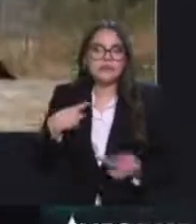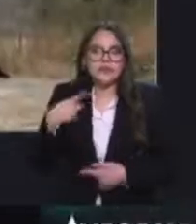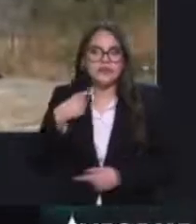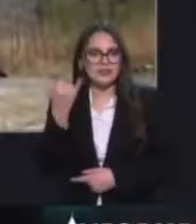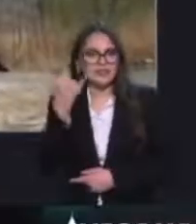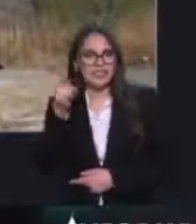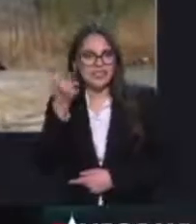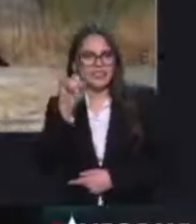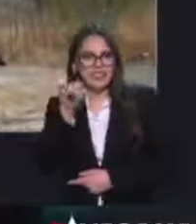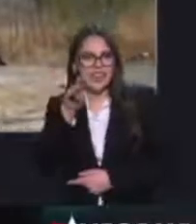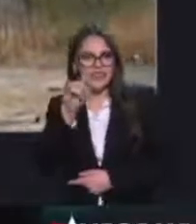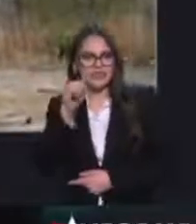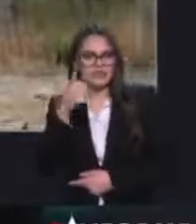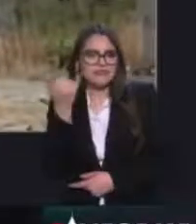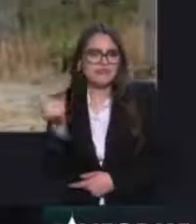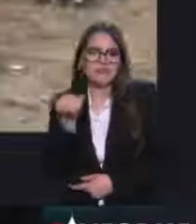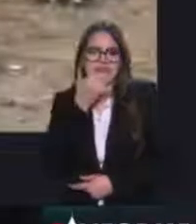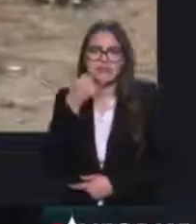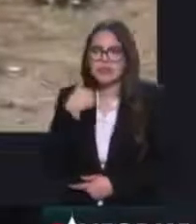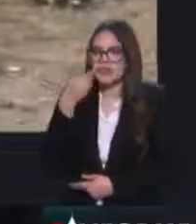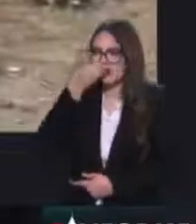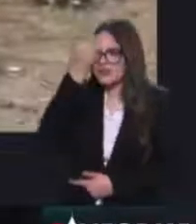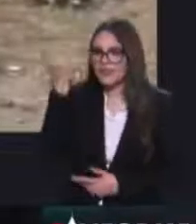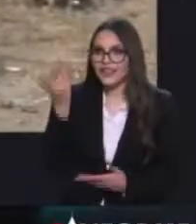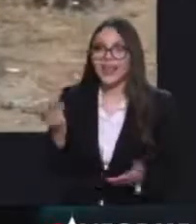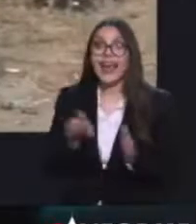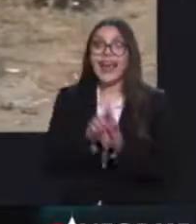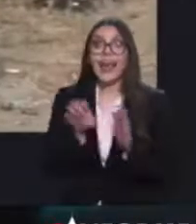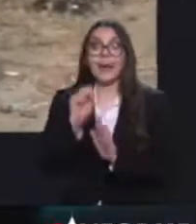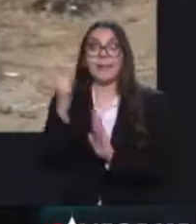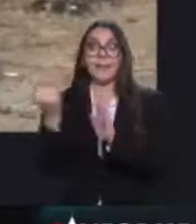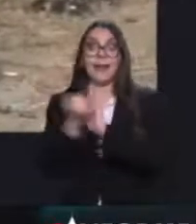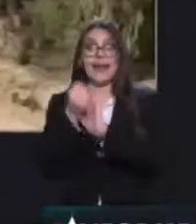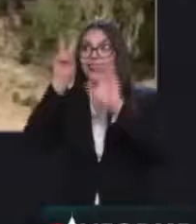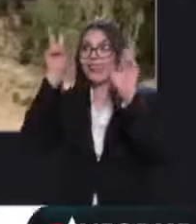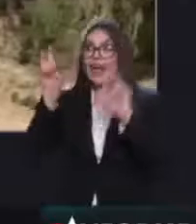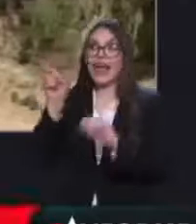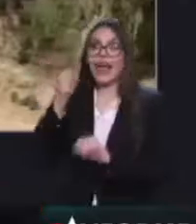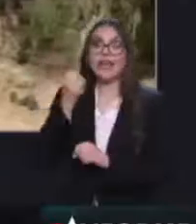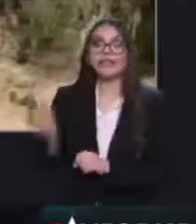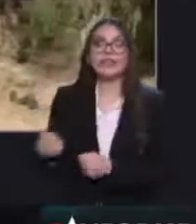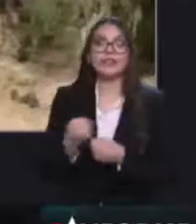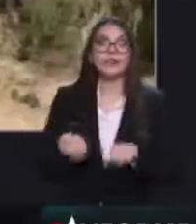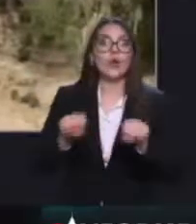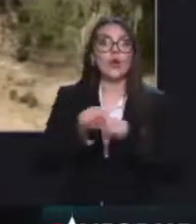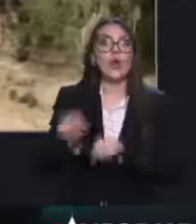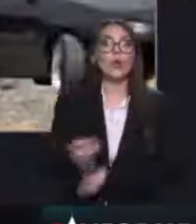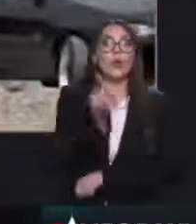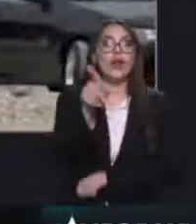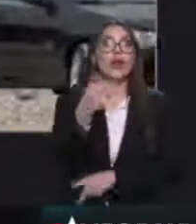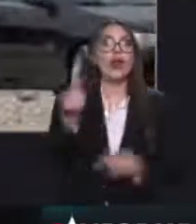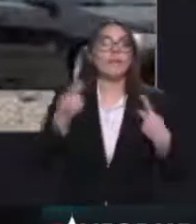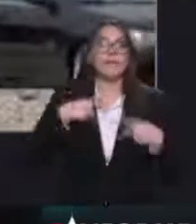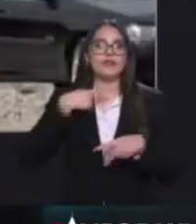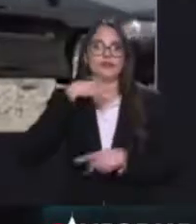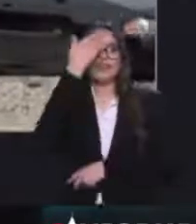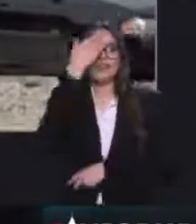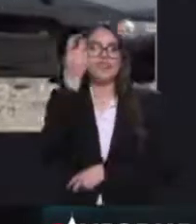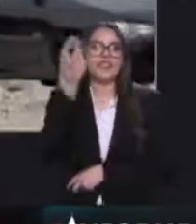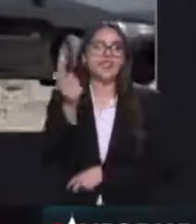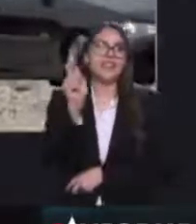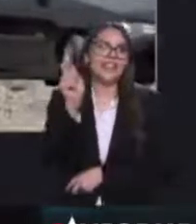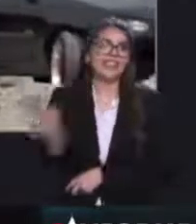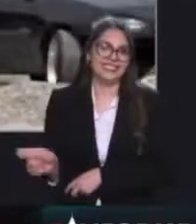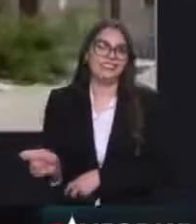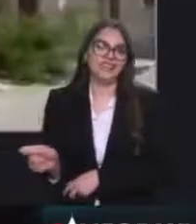siquiera lo identifica en esta transición. En cambio, por ejemplo, la marca del Seguro Popular, pues la tenía muy identificada porque estuvo operando básicamente 2 sexenios, ¿no?